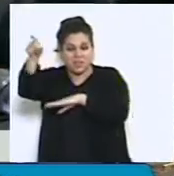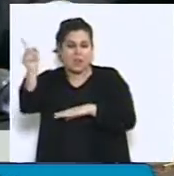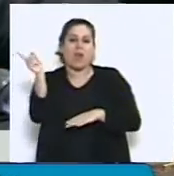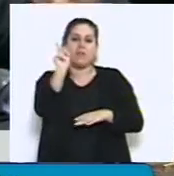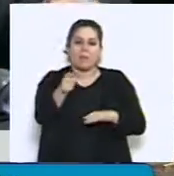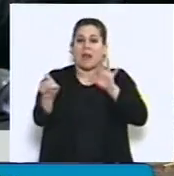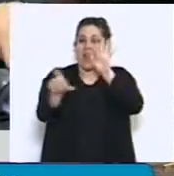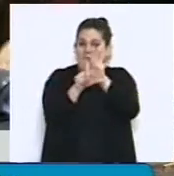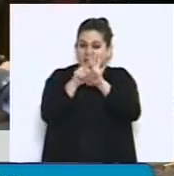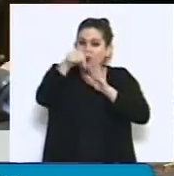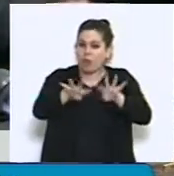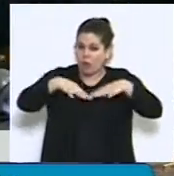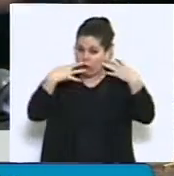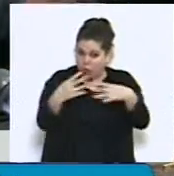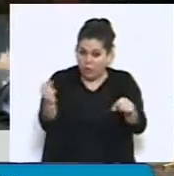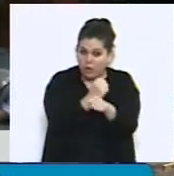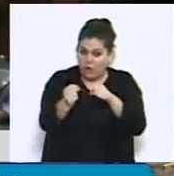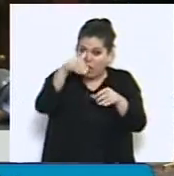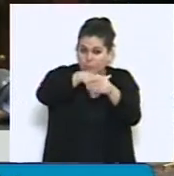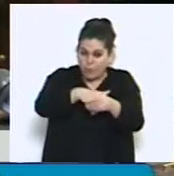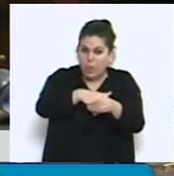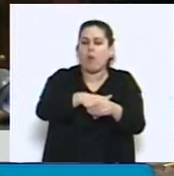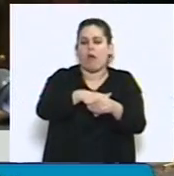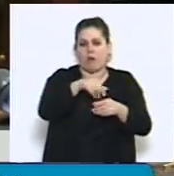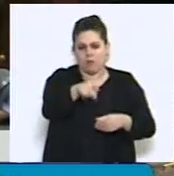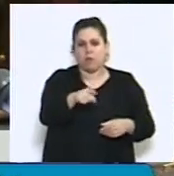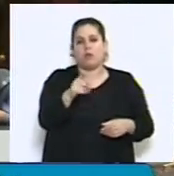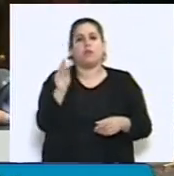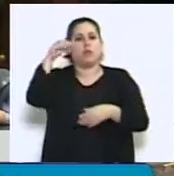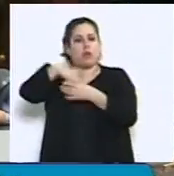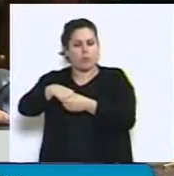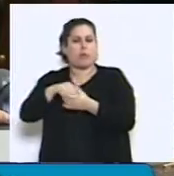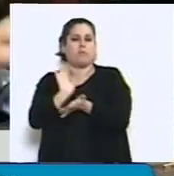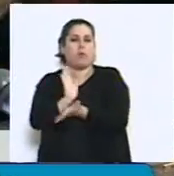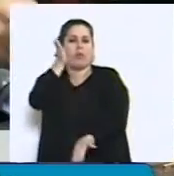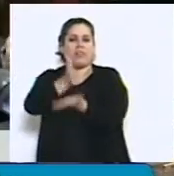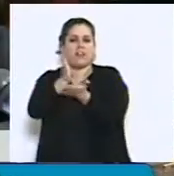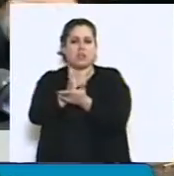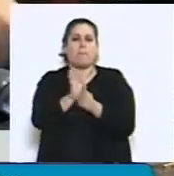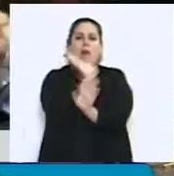esta ley que vota el Parlamento, definitivamente lo incorpora como derecho